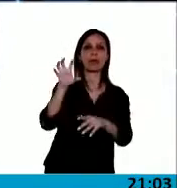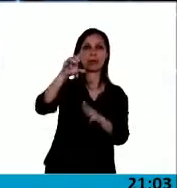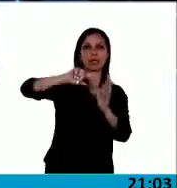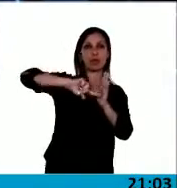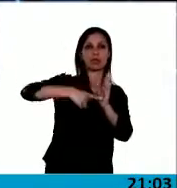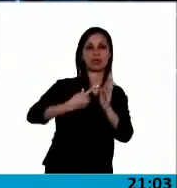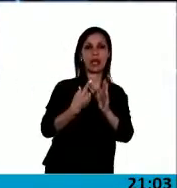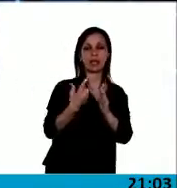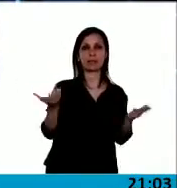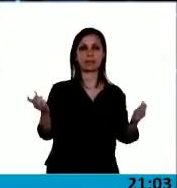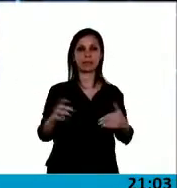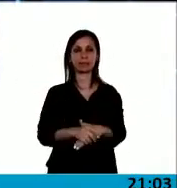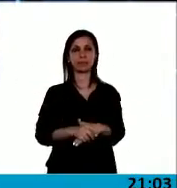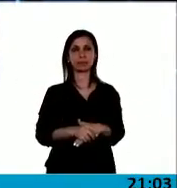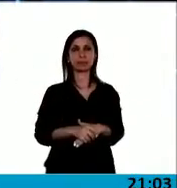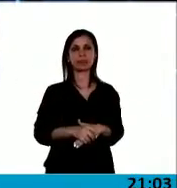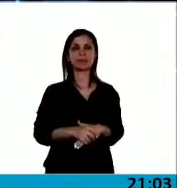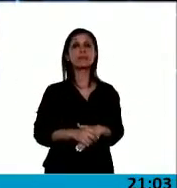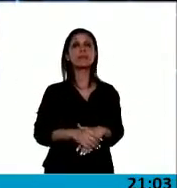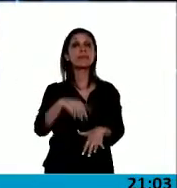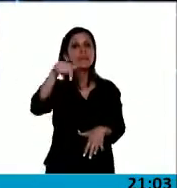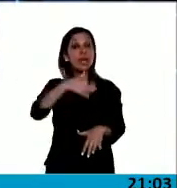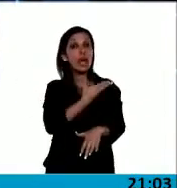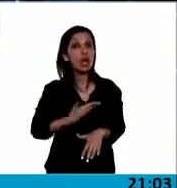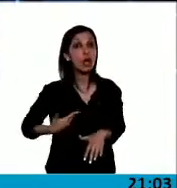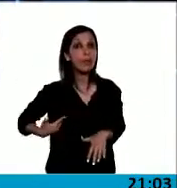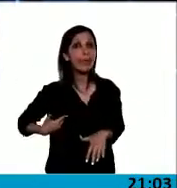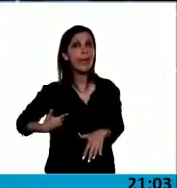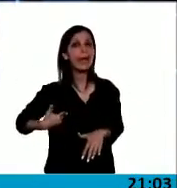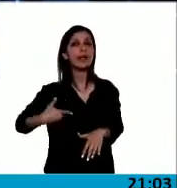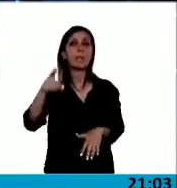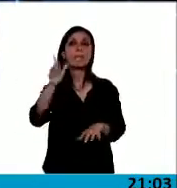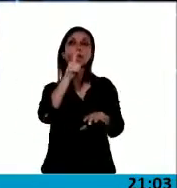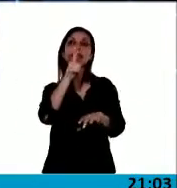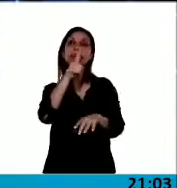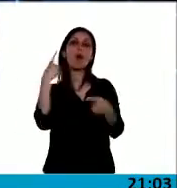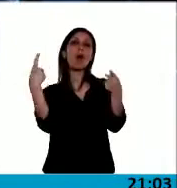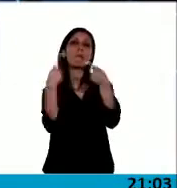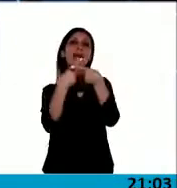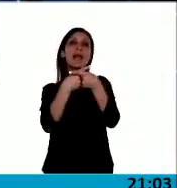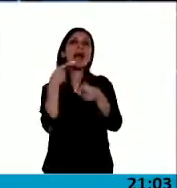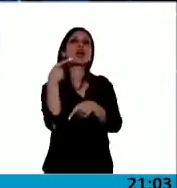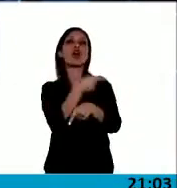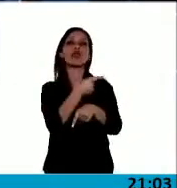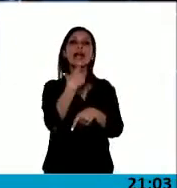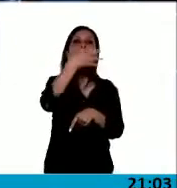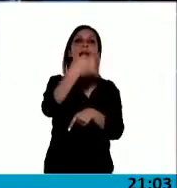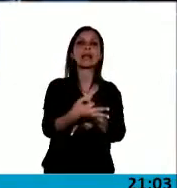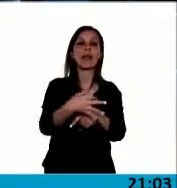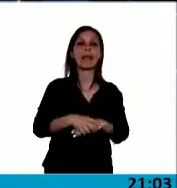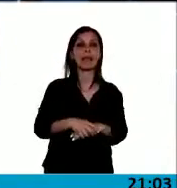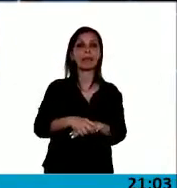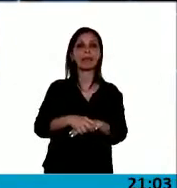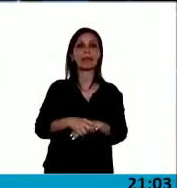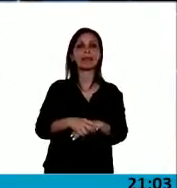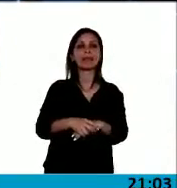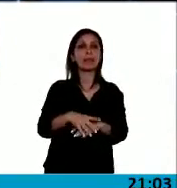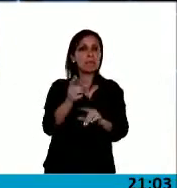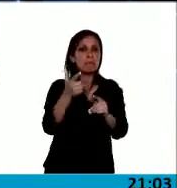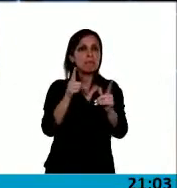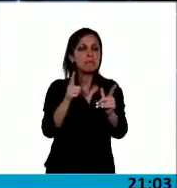señor presidente, este gobierno se pelea con la realidad, pero no se pelea contra la